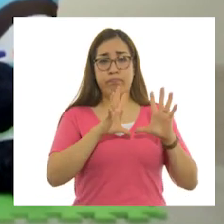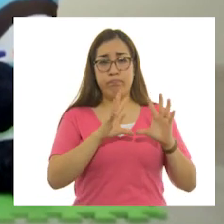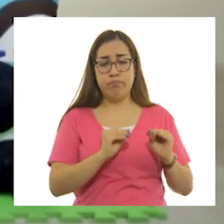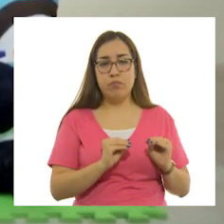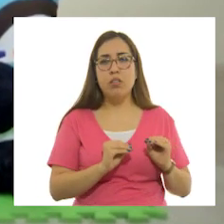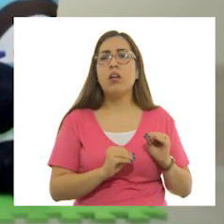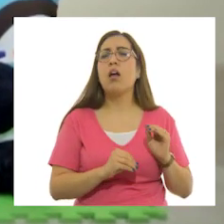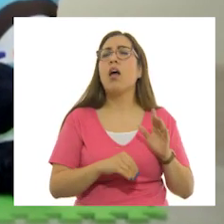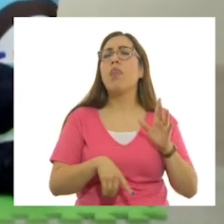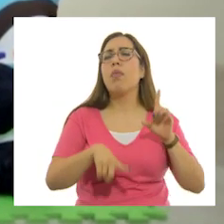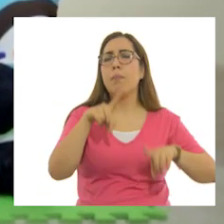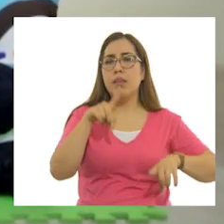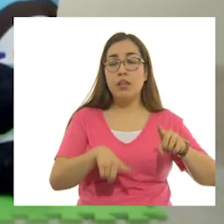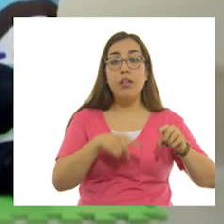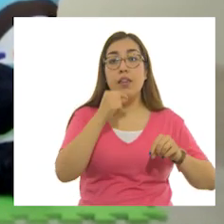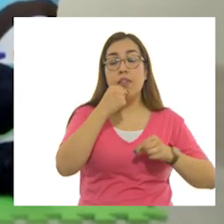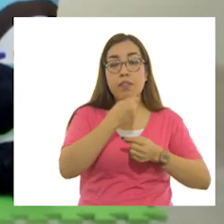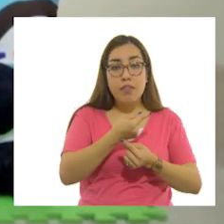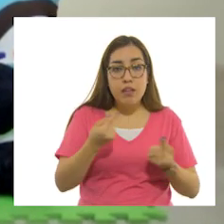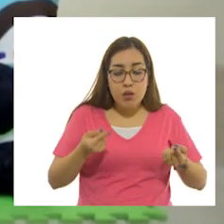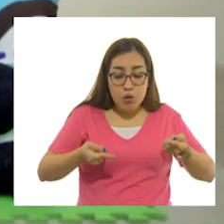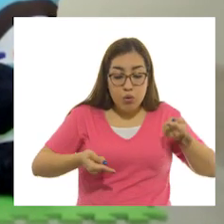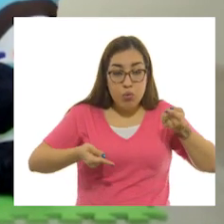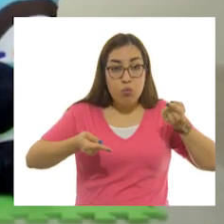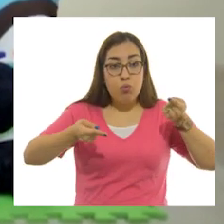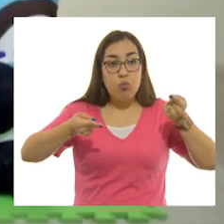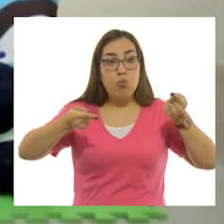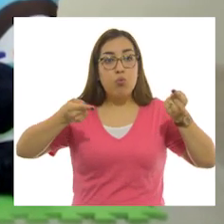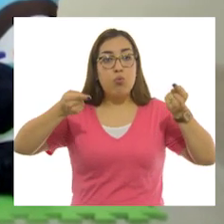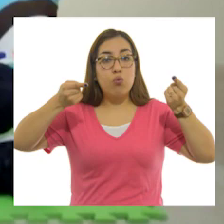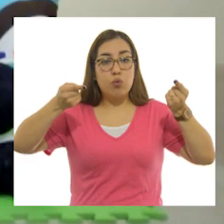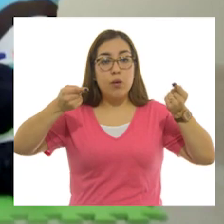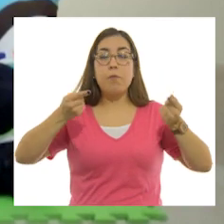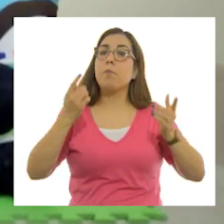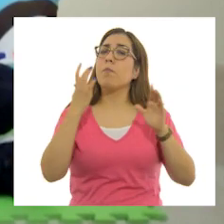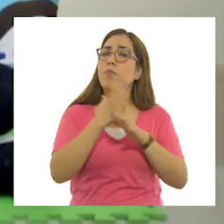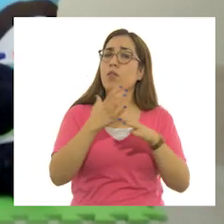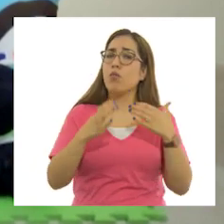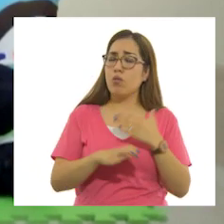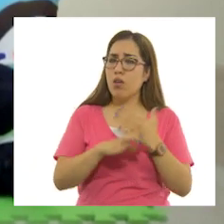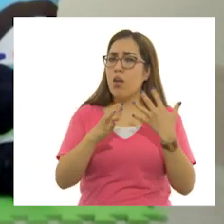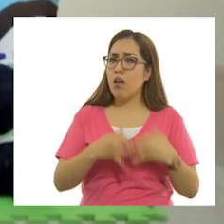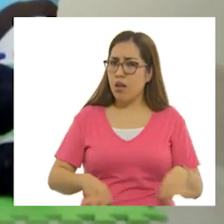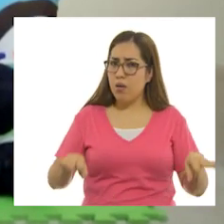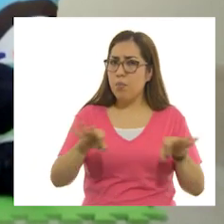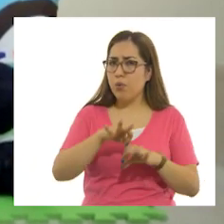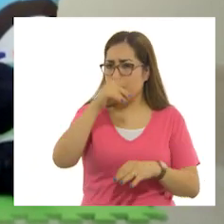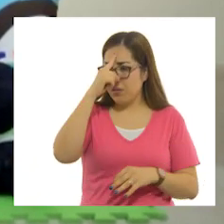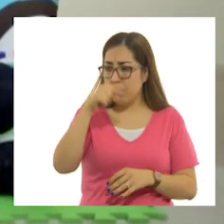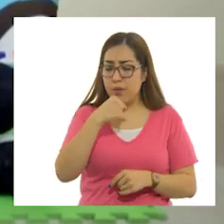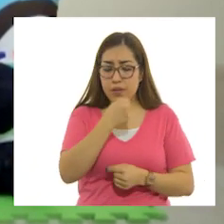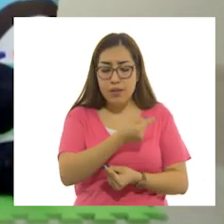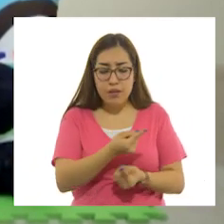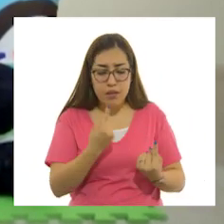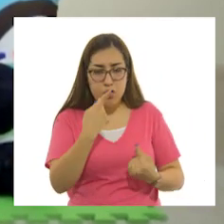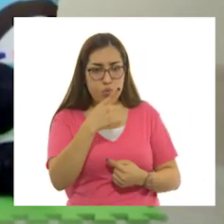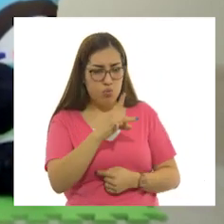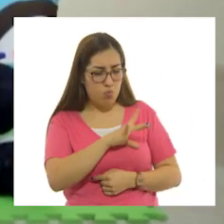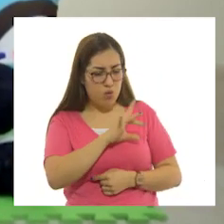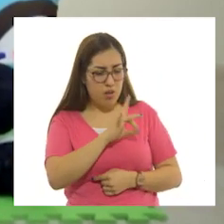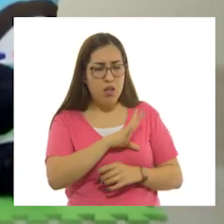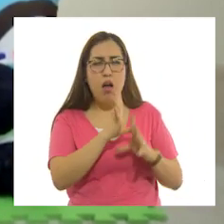crece y madura uno de los recursos muy importantes que ayudan a las niñas ya los niños a superar sus nidos